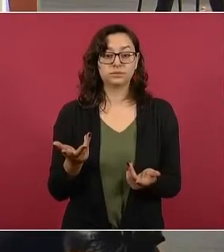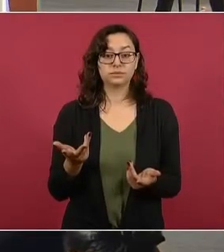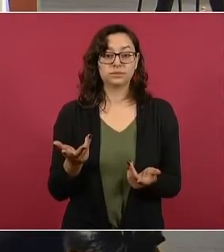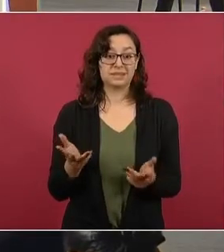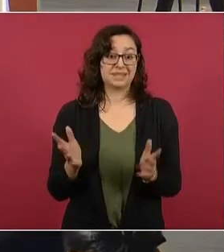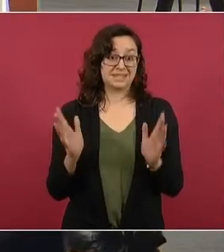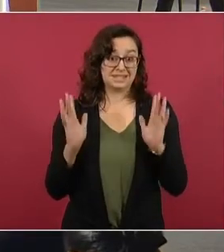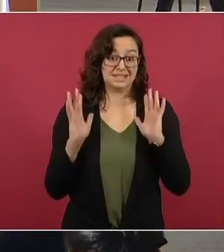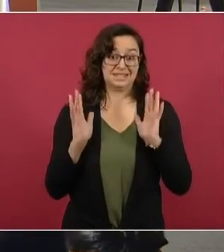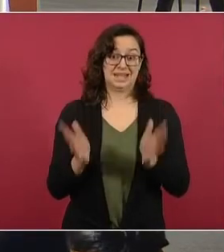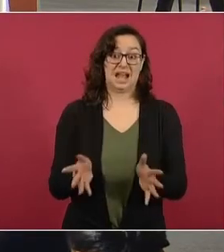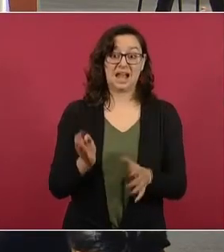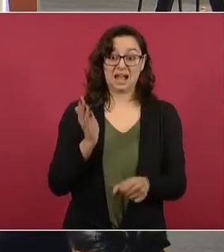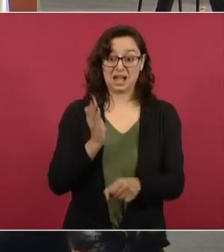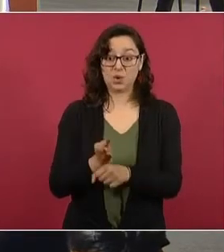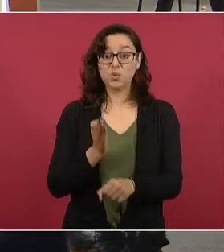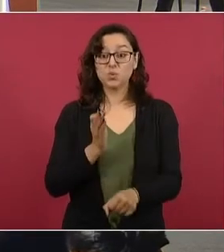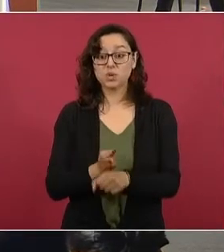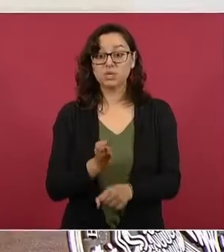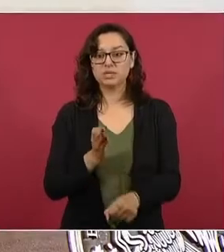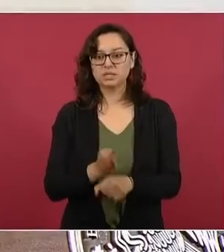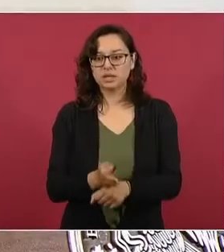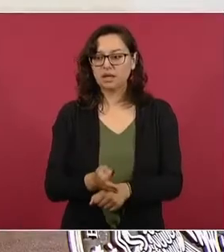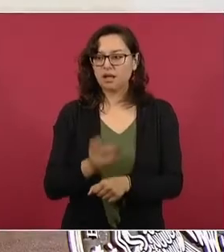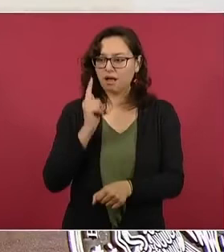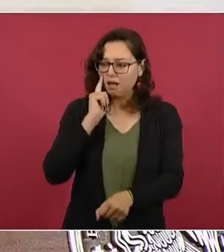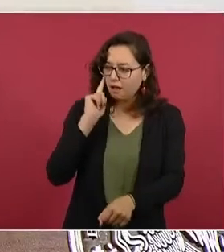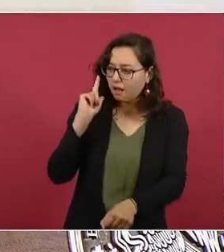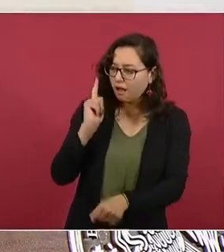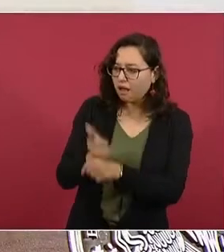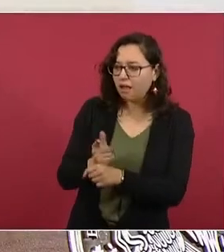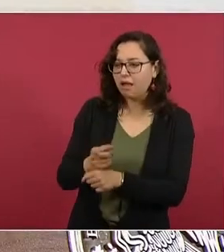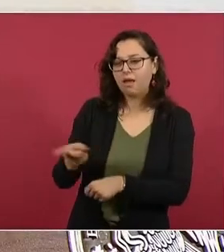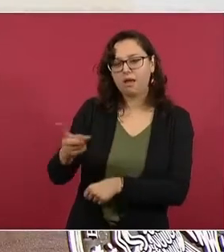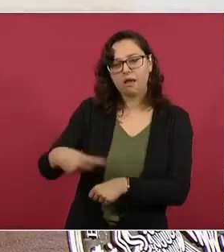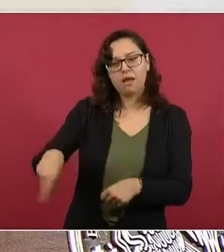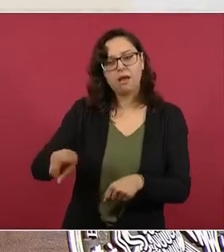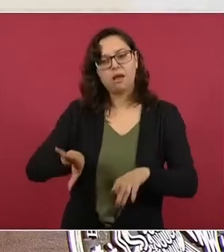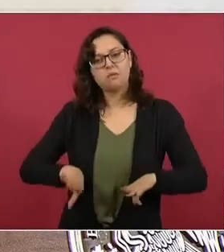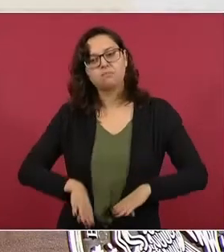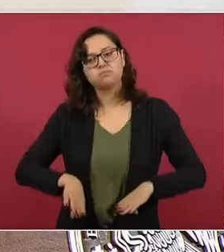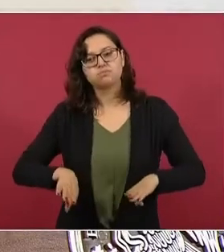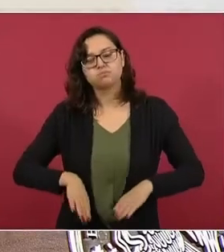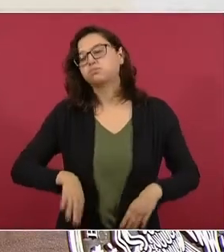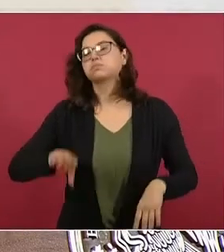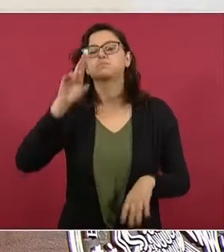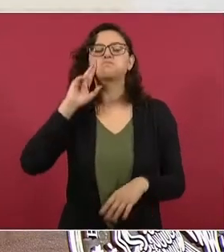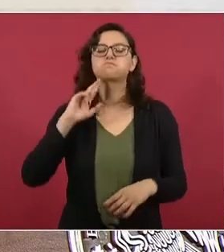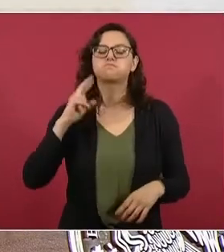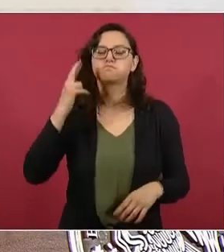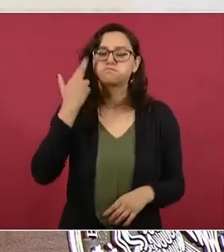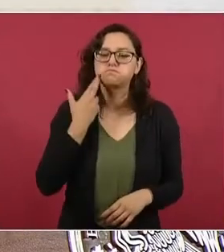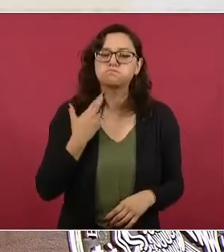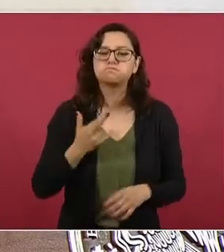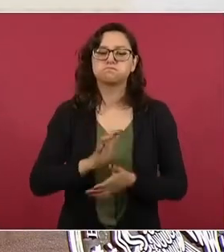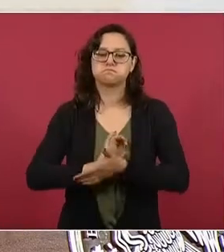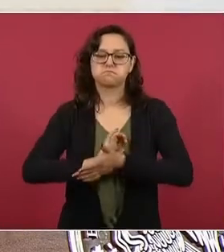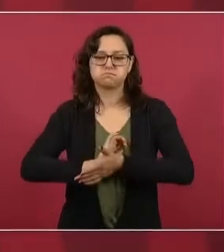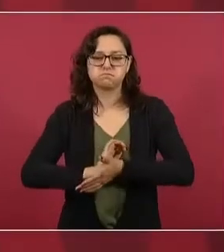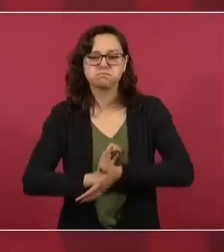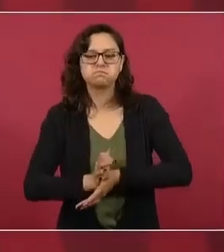a flote el racismo, el clasismo, la discriminación.